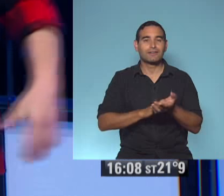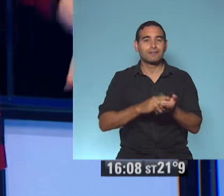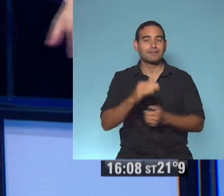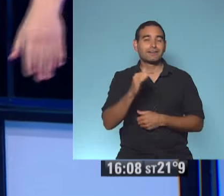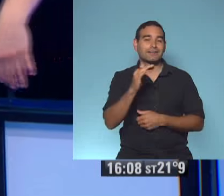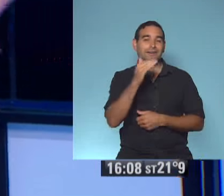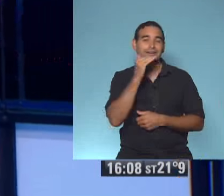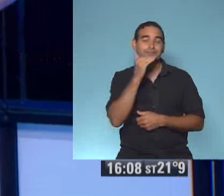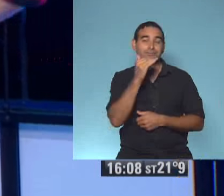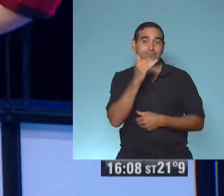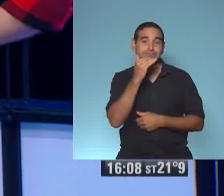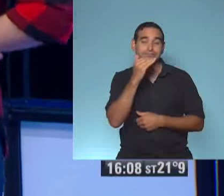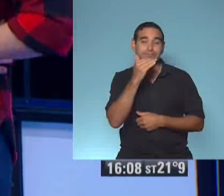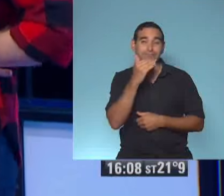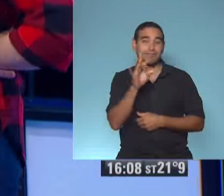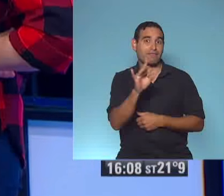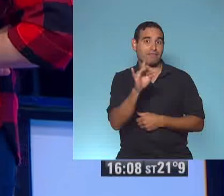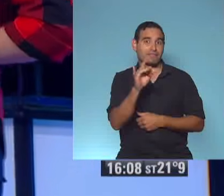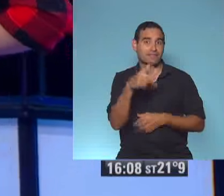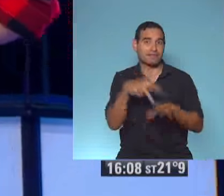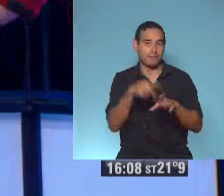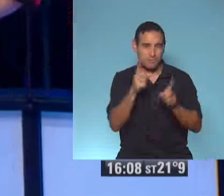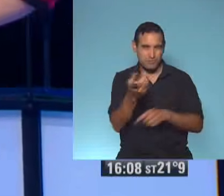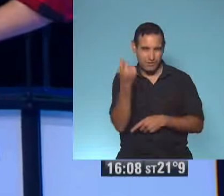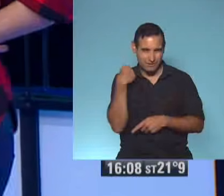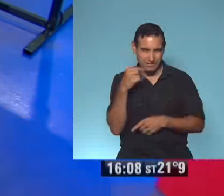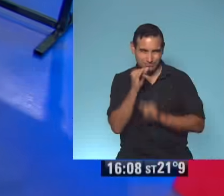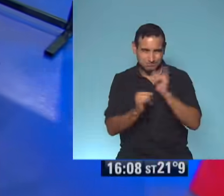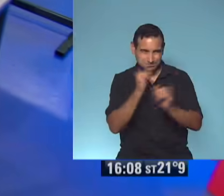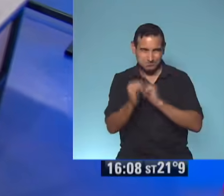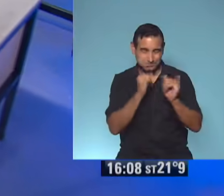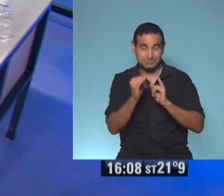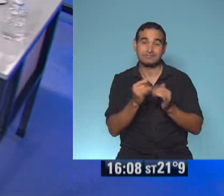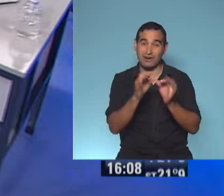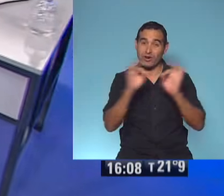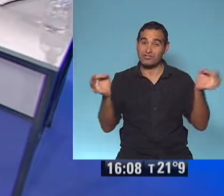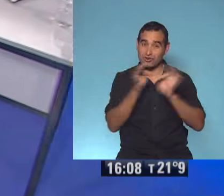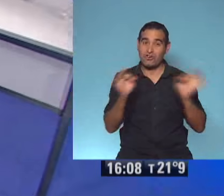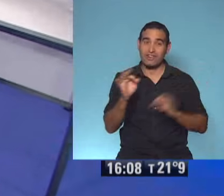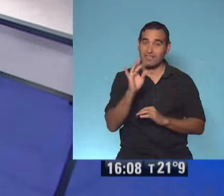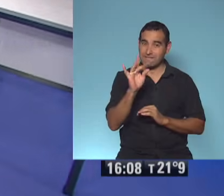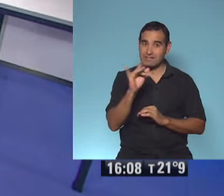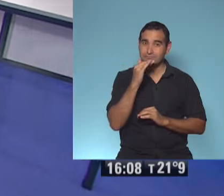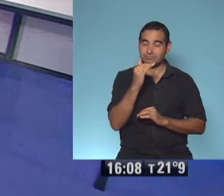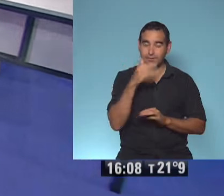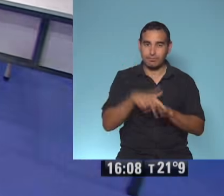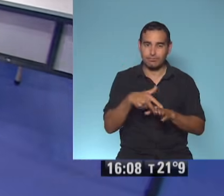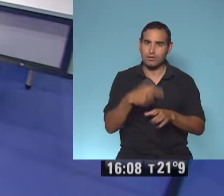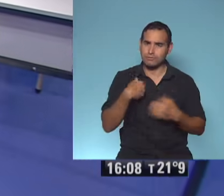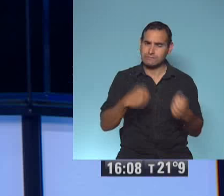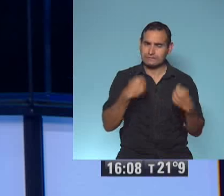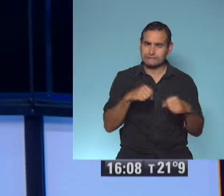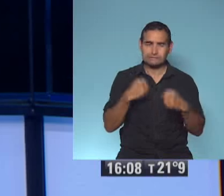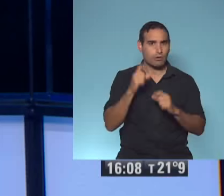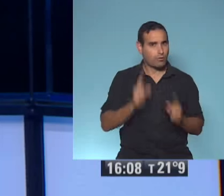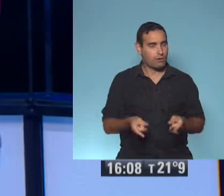trabalenguas. Ay, me encantan los trabalenguas. Qué bueno que vamos a seguir con los trabalenguas. ¿Estuviste practicando, Agus? Yo estuve practicando. A mí me costó bastante, así que